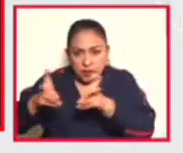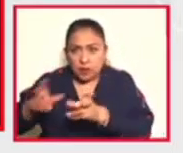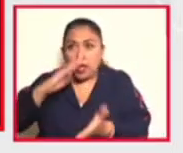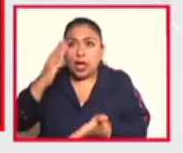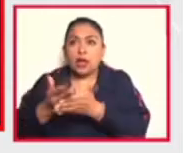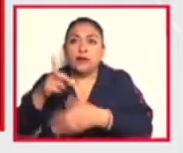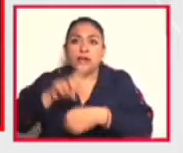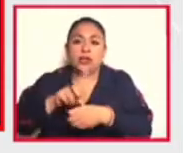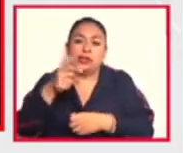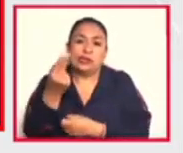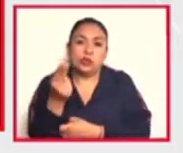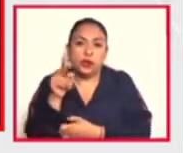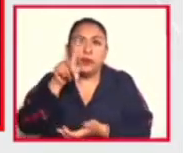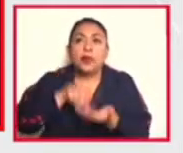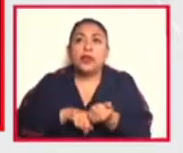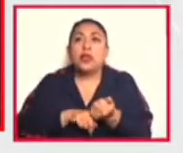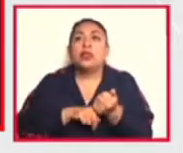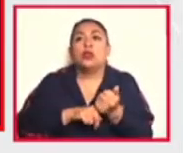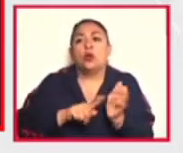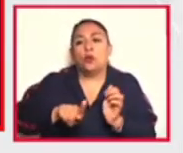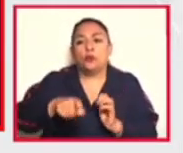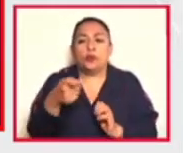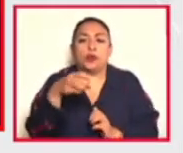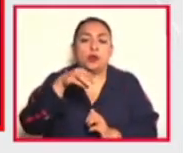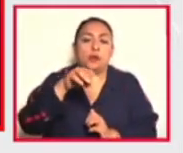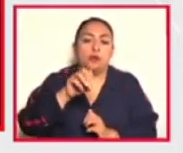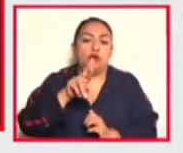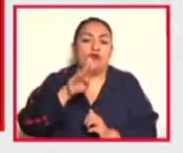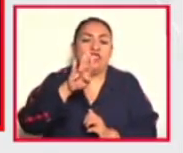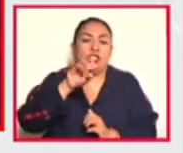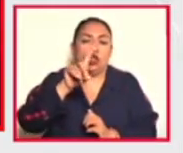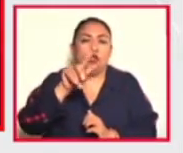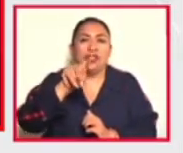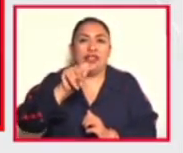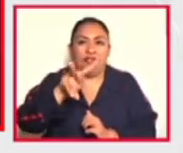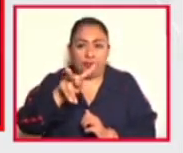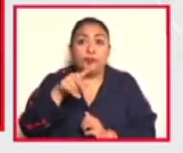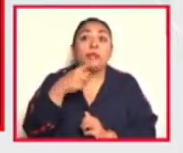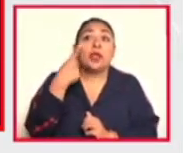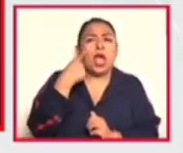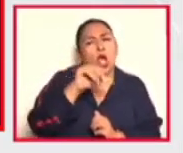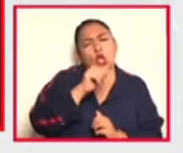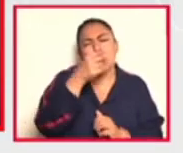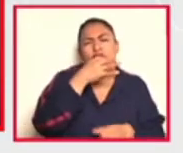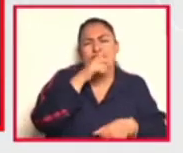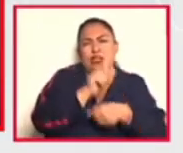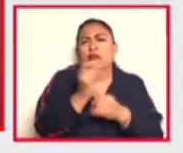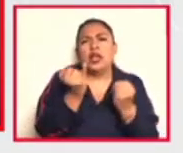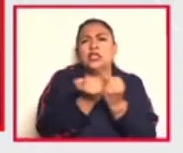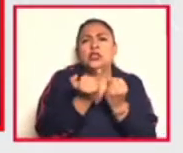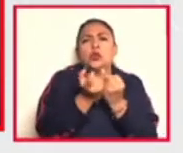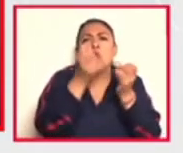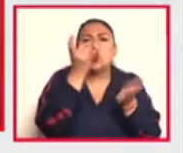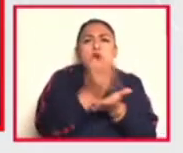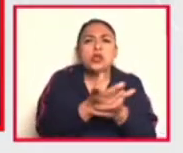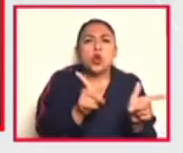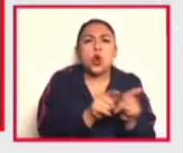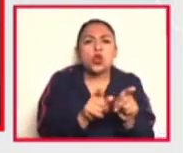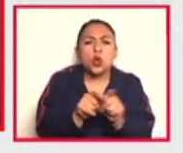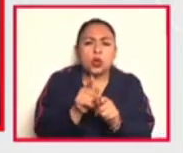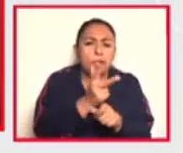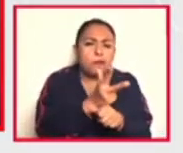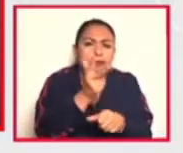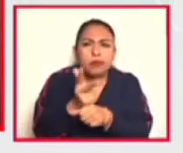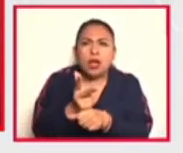noviembre a través del canal Mórbido TV. Tú puedes analizar y ver otros festivales que solo son de corto, que llegan a tener menos cortos